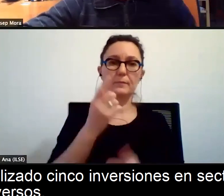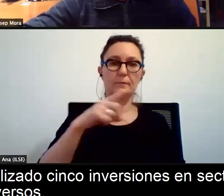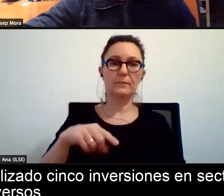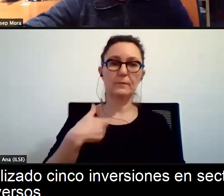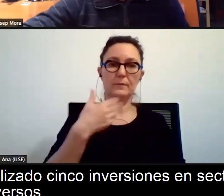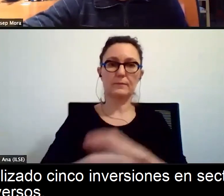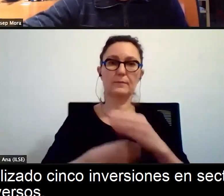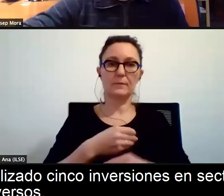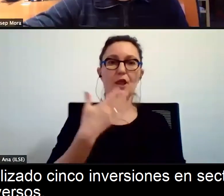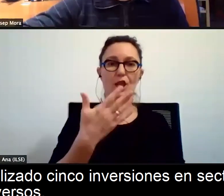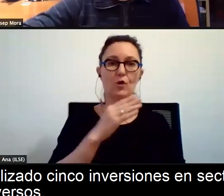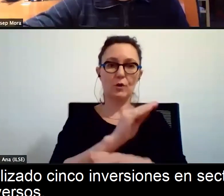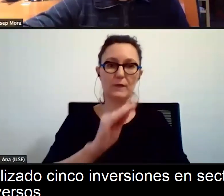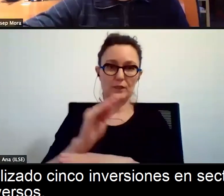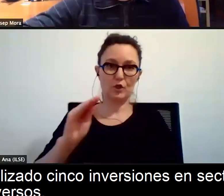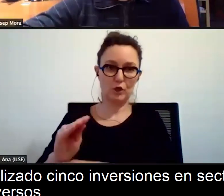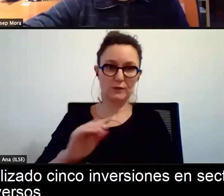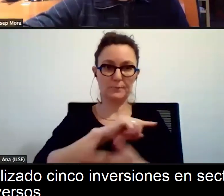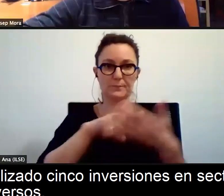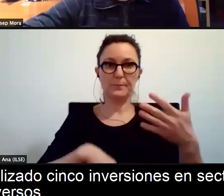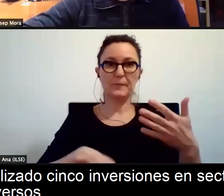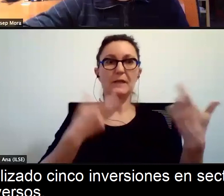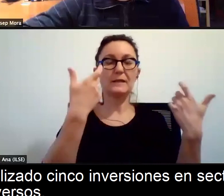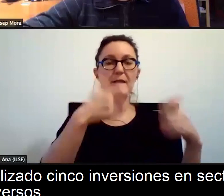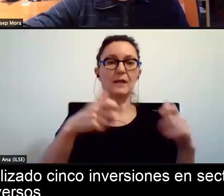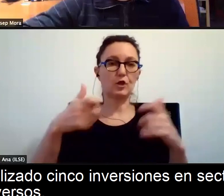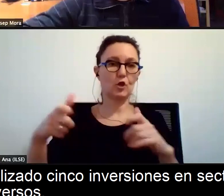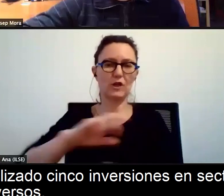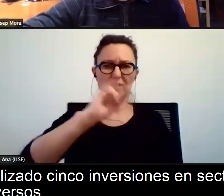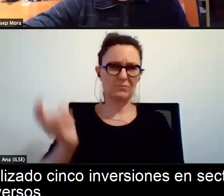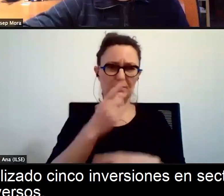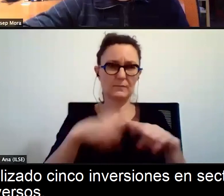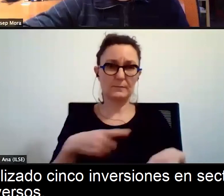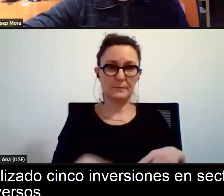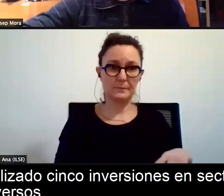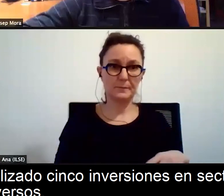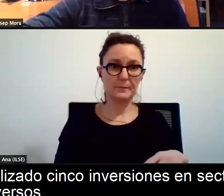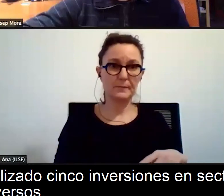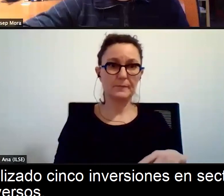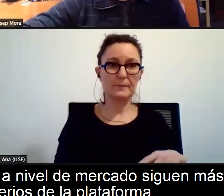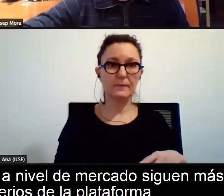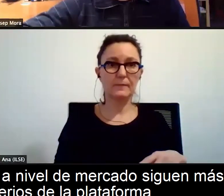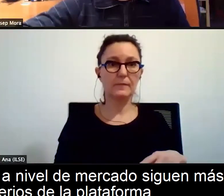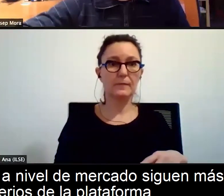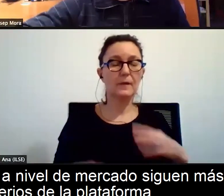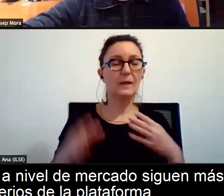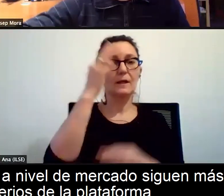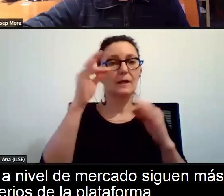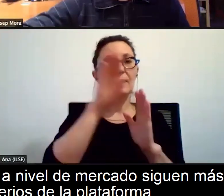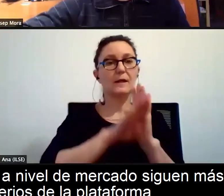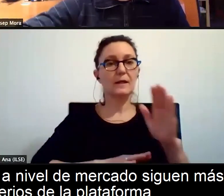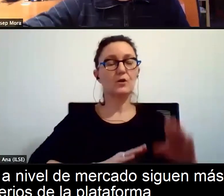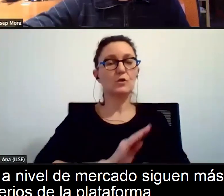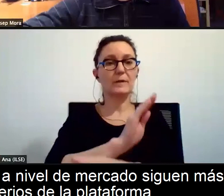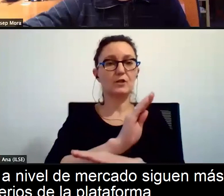5 inversiones en sectores muy diversos. Entonces, los criterios de inversión a nivel